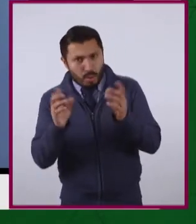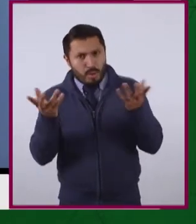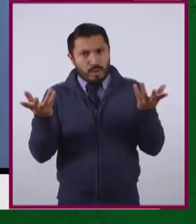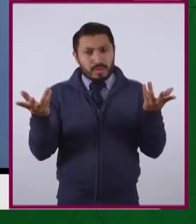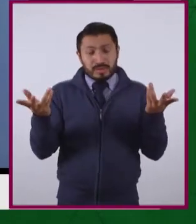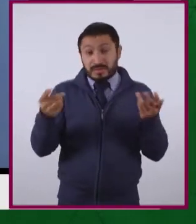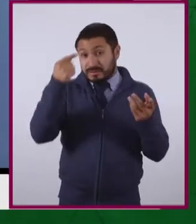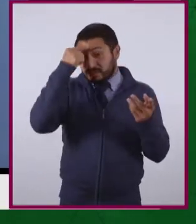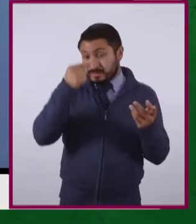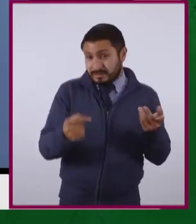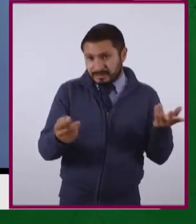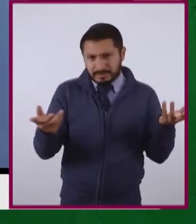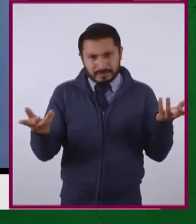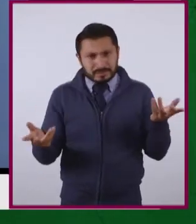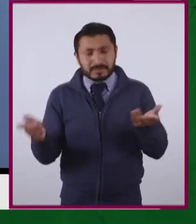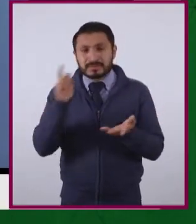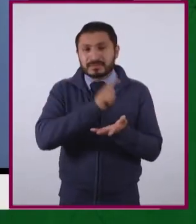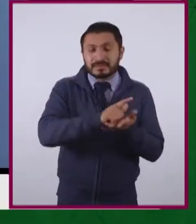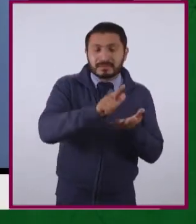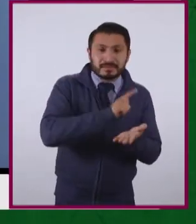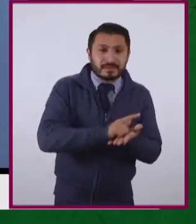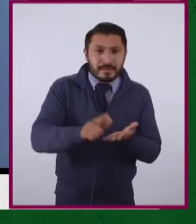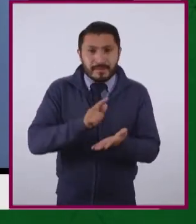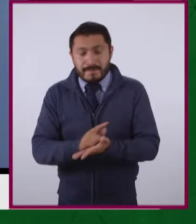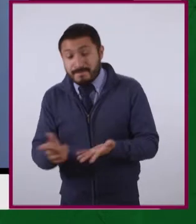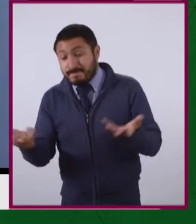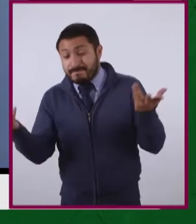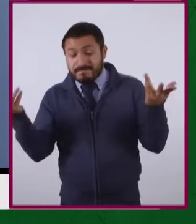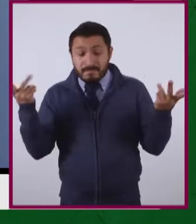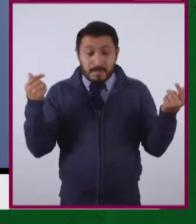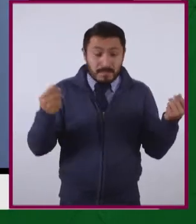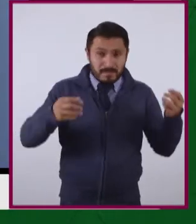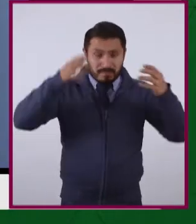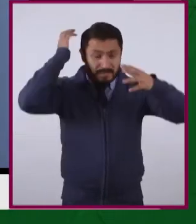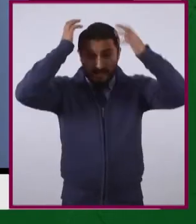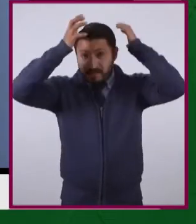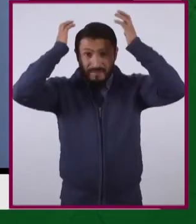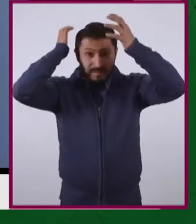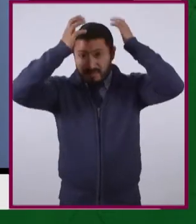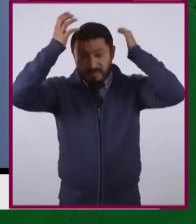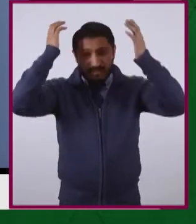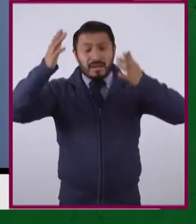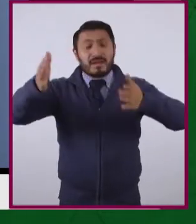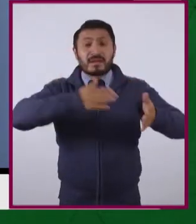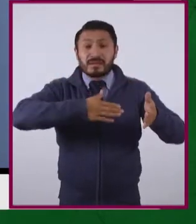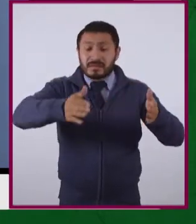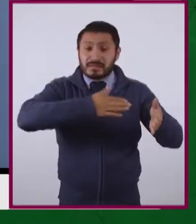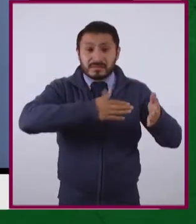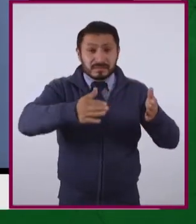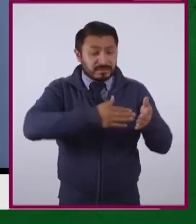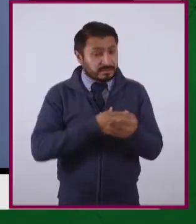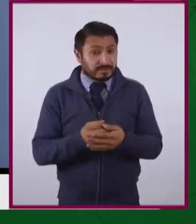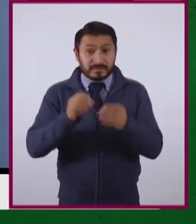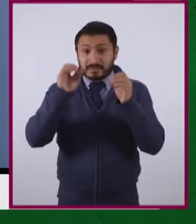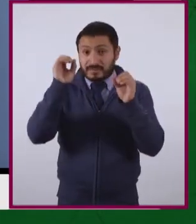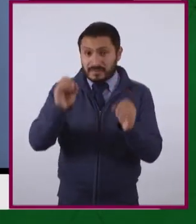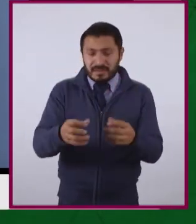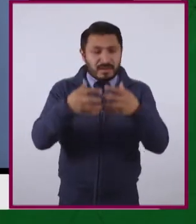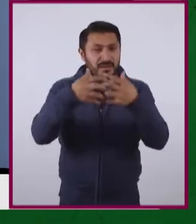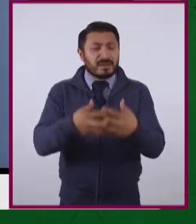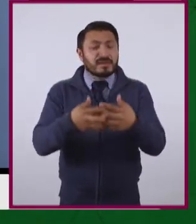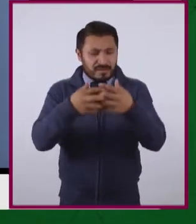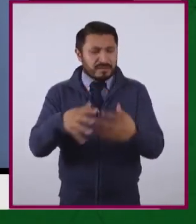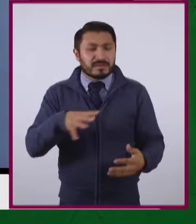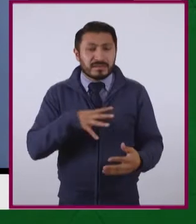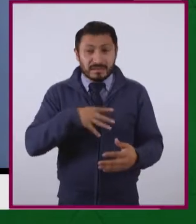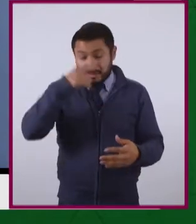utilizar para limpiar, para bañarte, para cocinar. E incluso hay un sistema que te